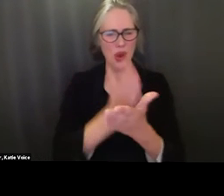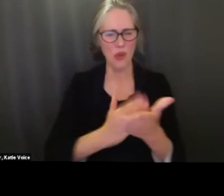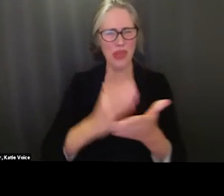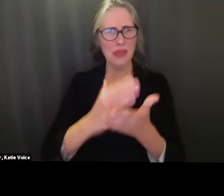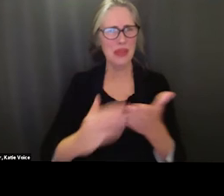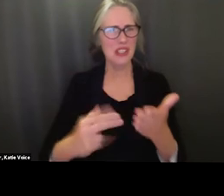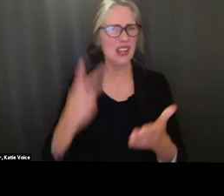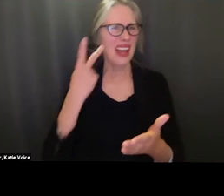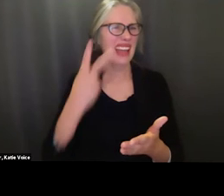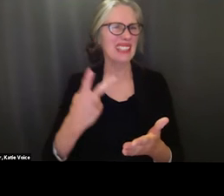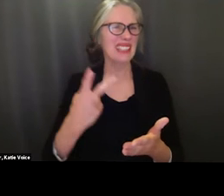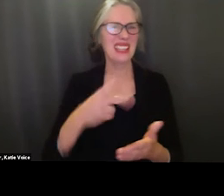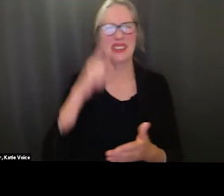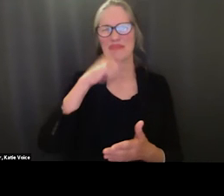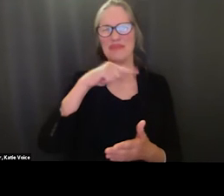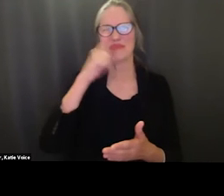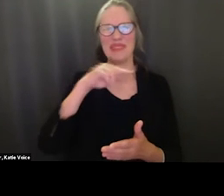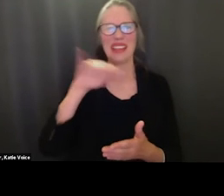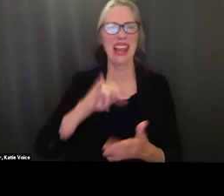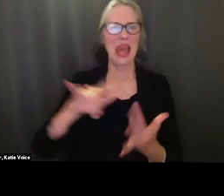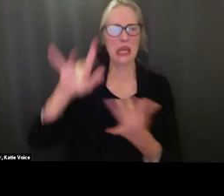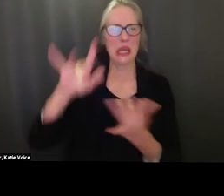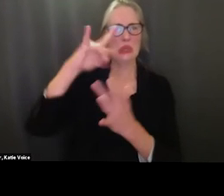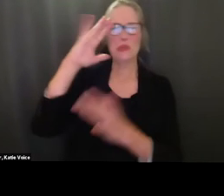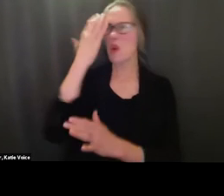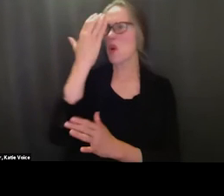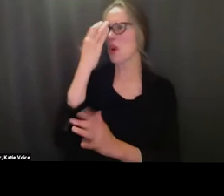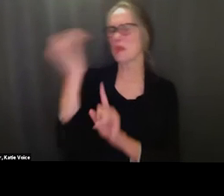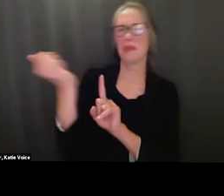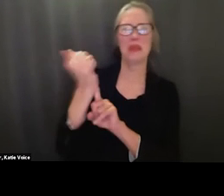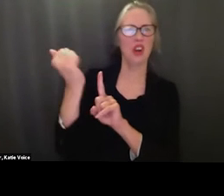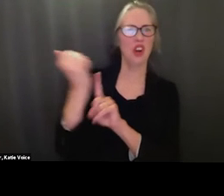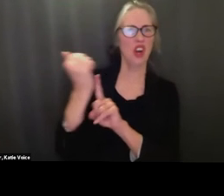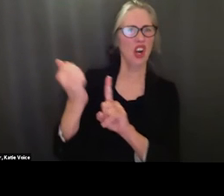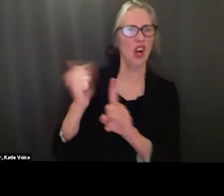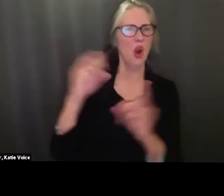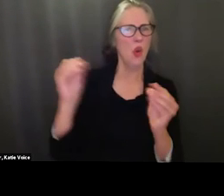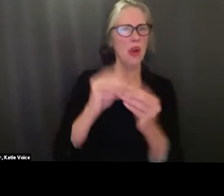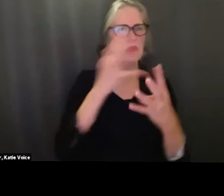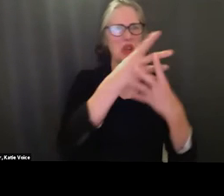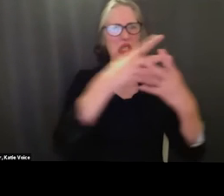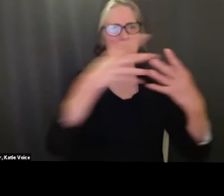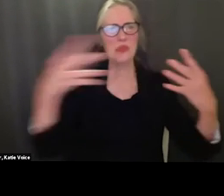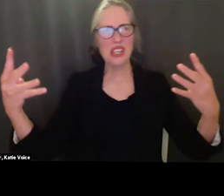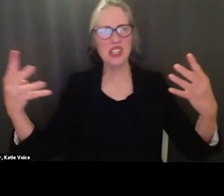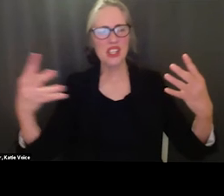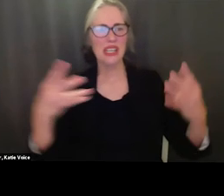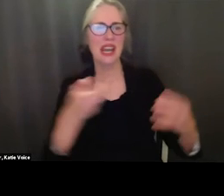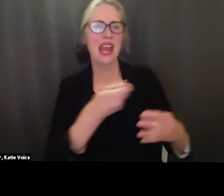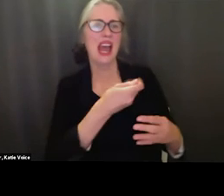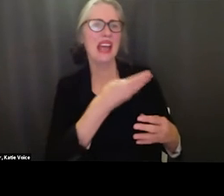esta propuesta. Es una hoja más que contiene